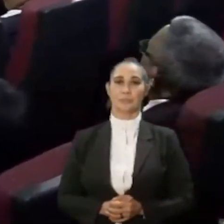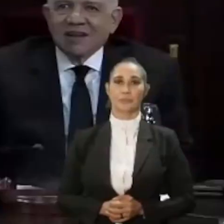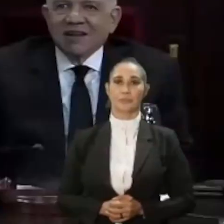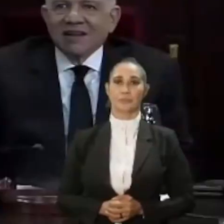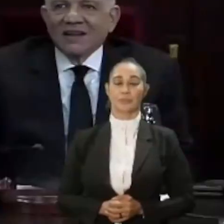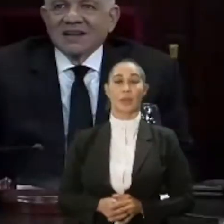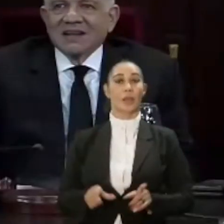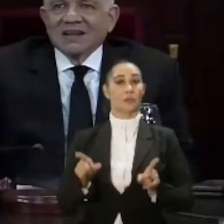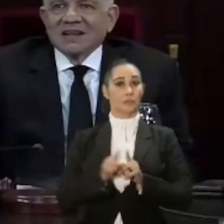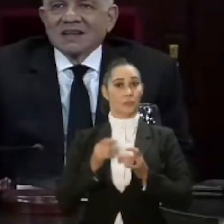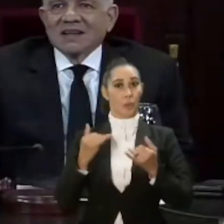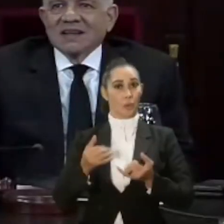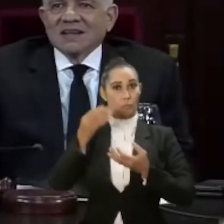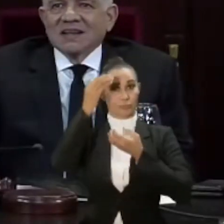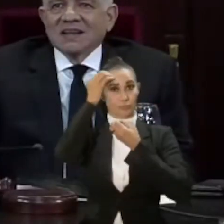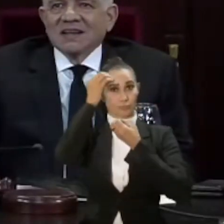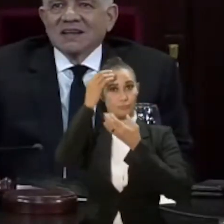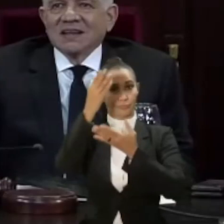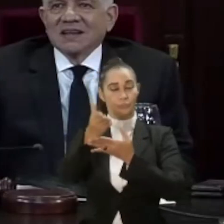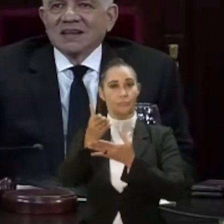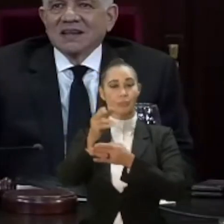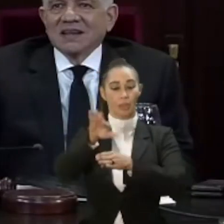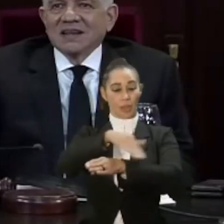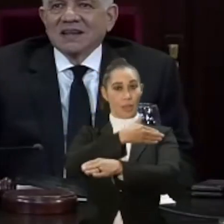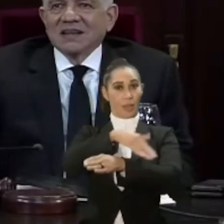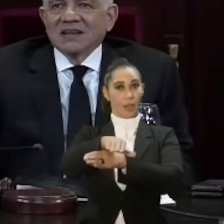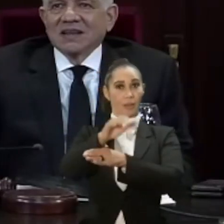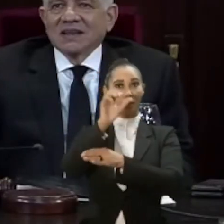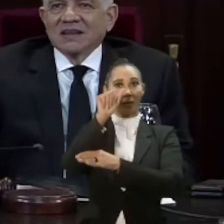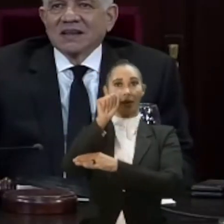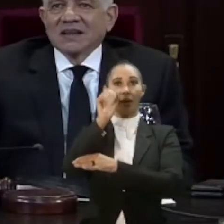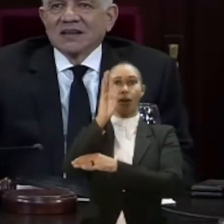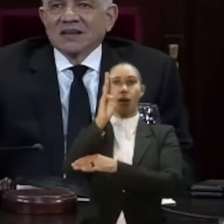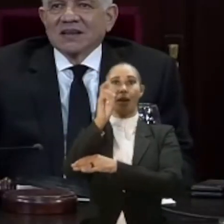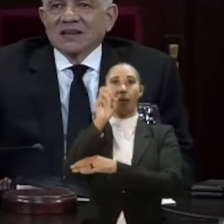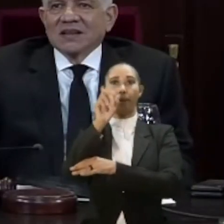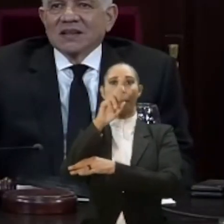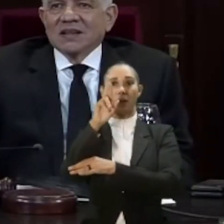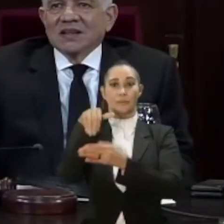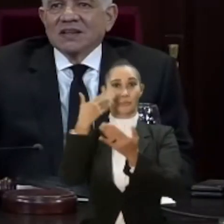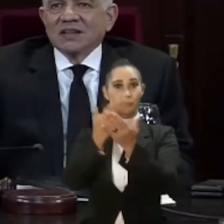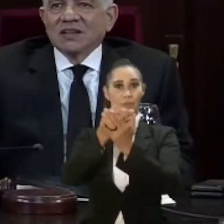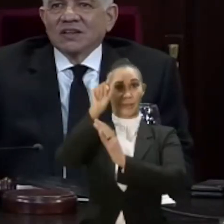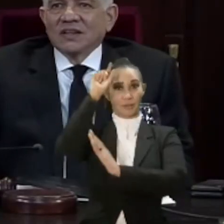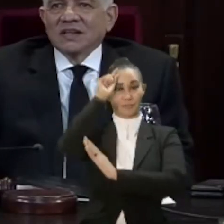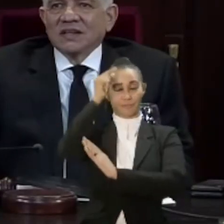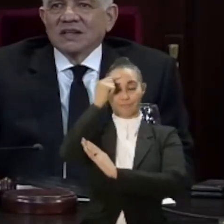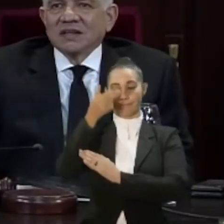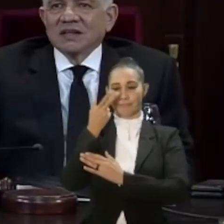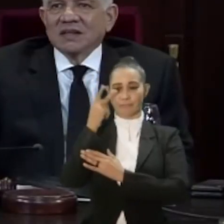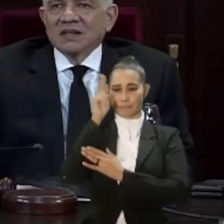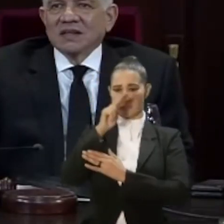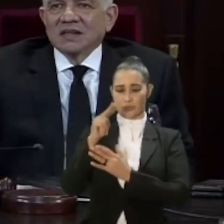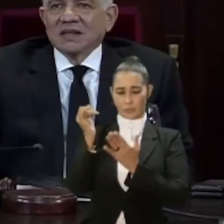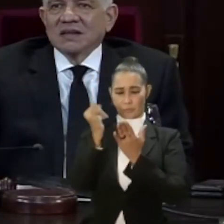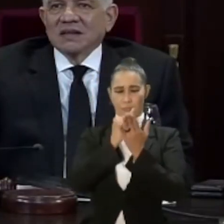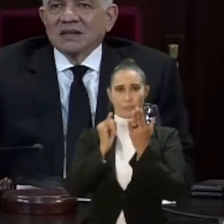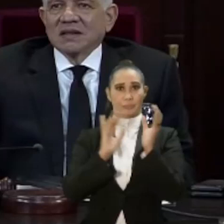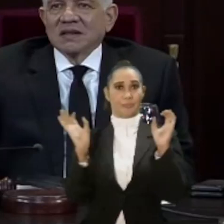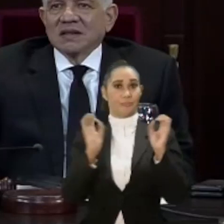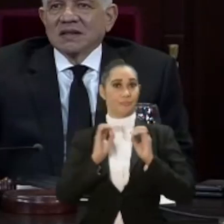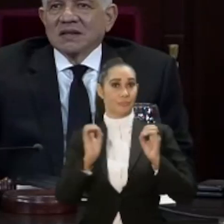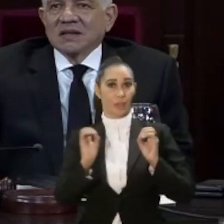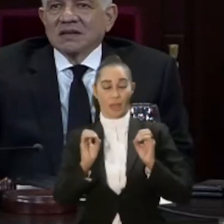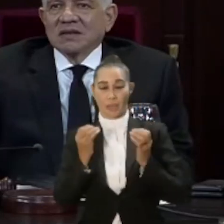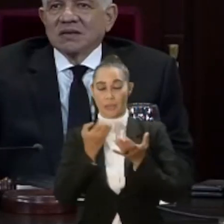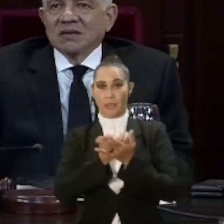Quiero ahora informar sobre la carretera del Ámbar, que cuando llegamos al gobierno no tenía diseños de ingeniería ni